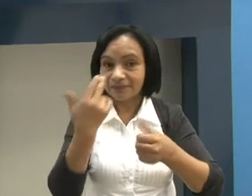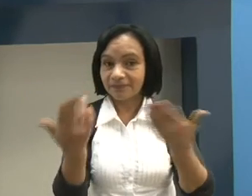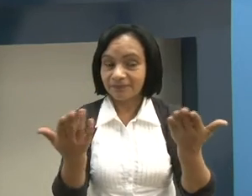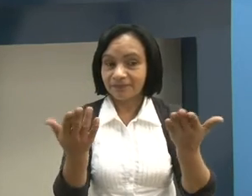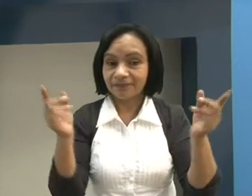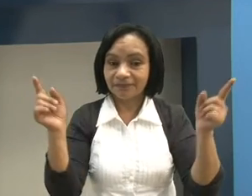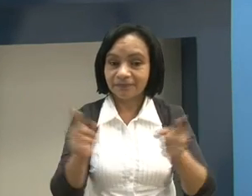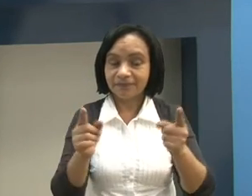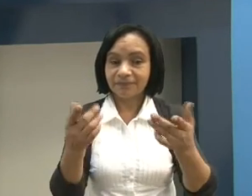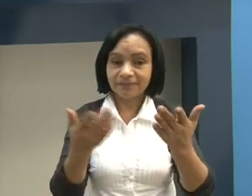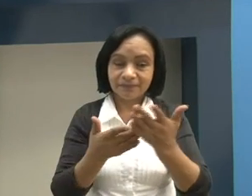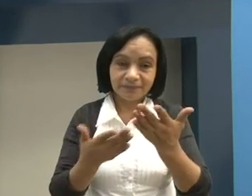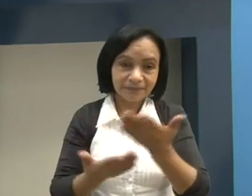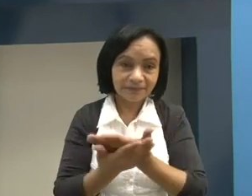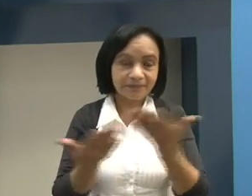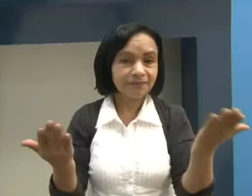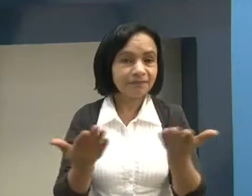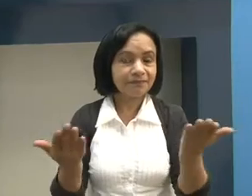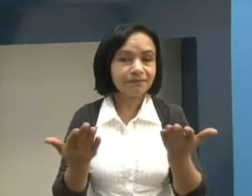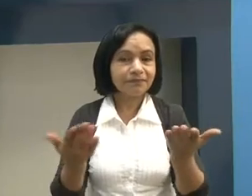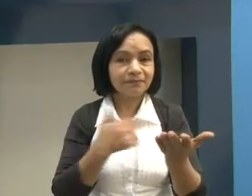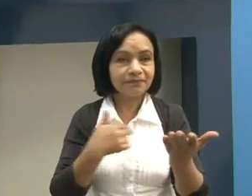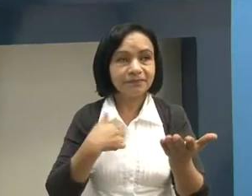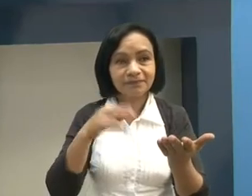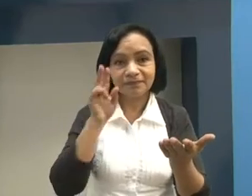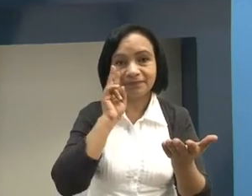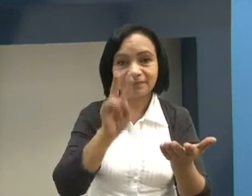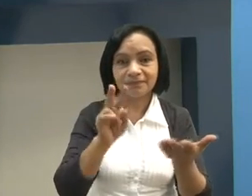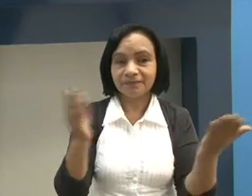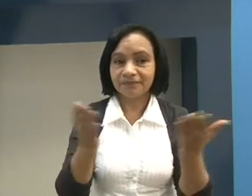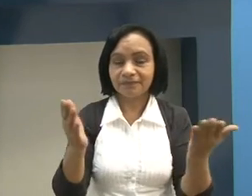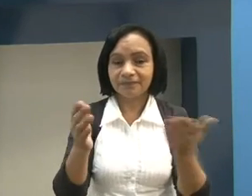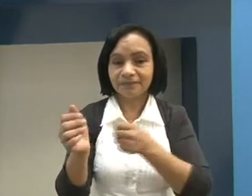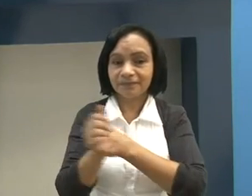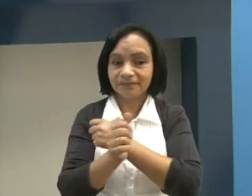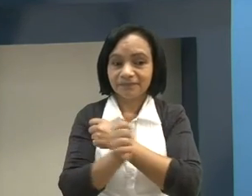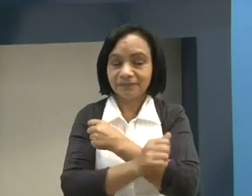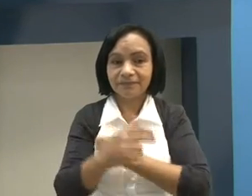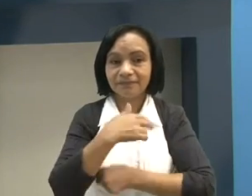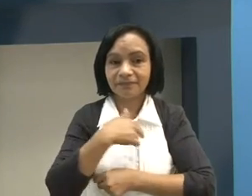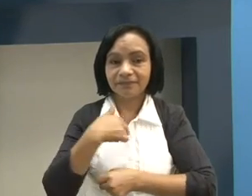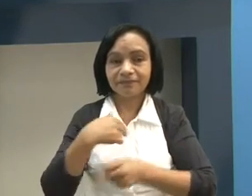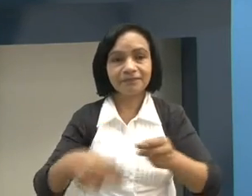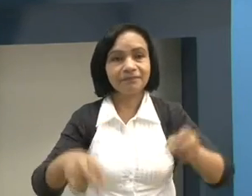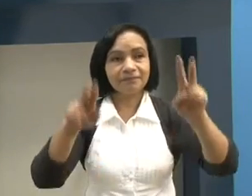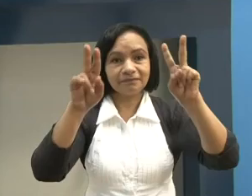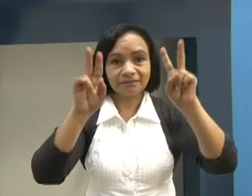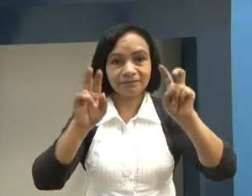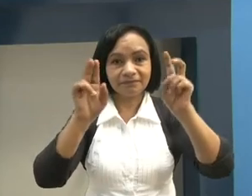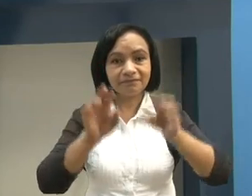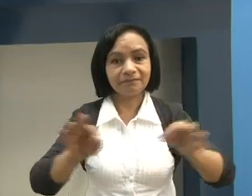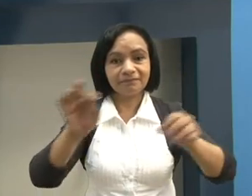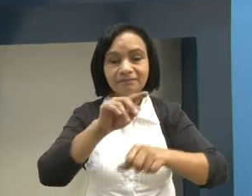la inclusión de la tecnología y el uso de la tecnología. Incluso hemos visto cómo los chavalos han creado contenido, bastante